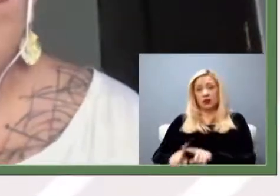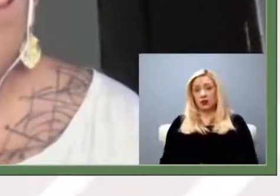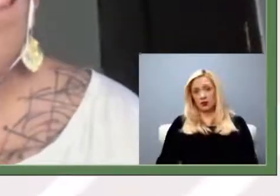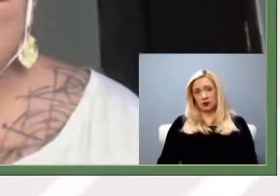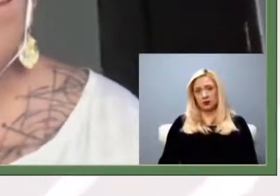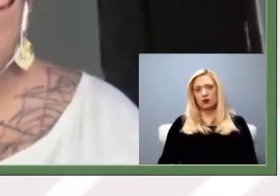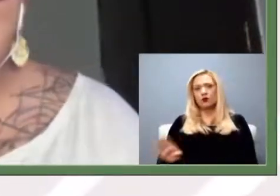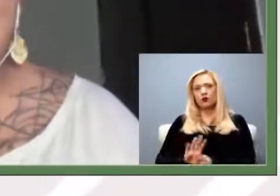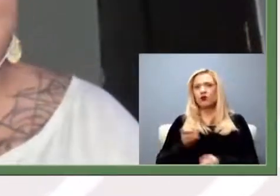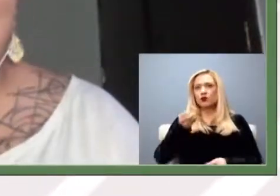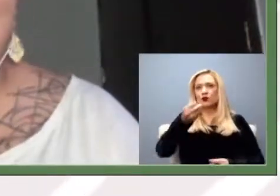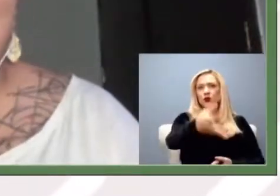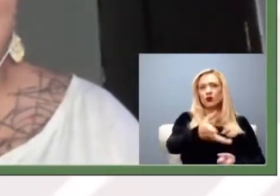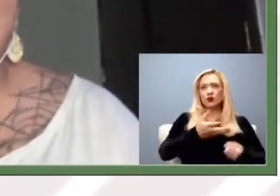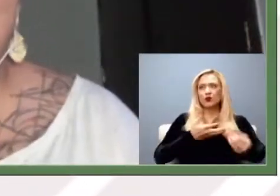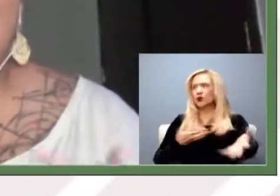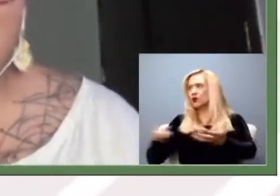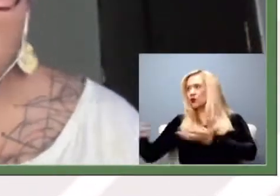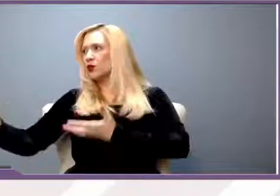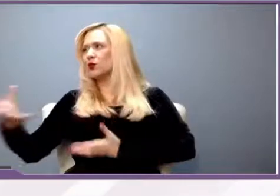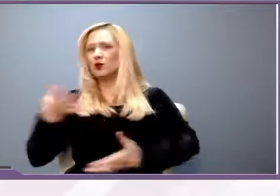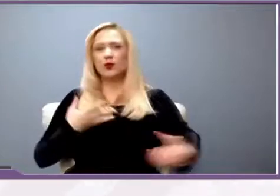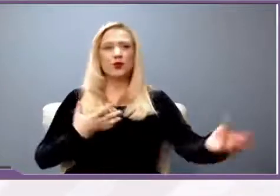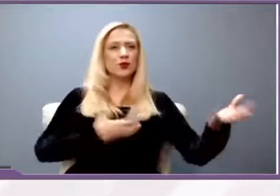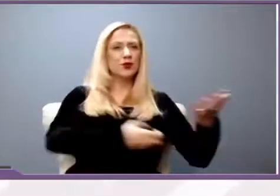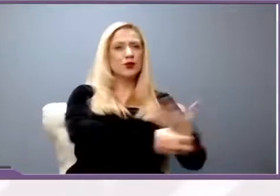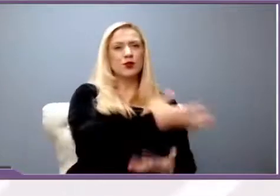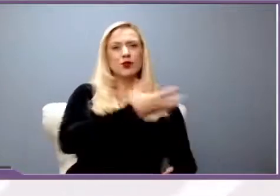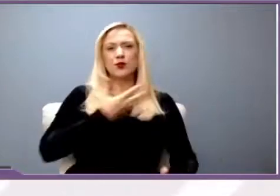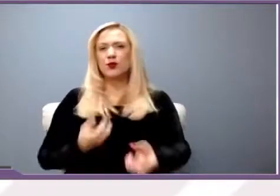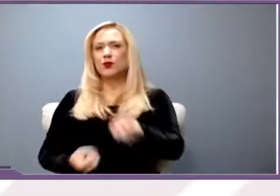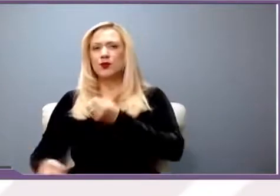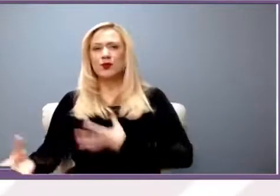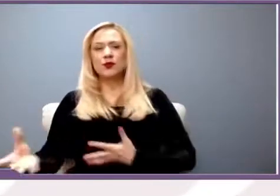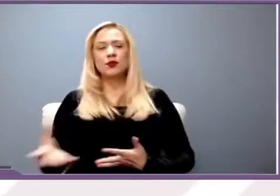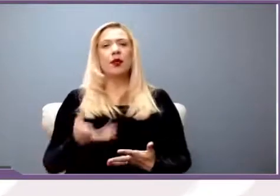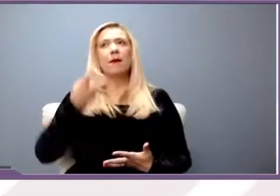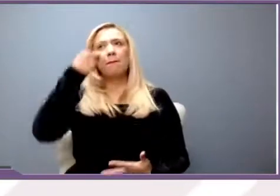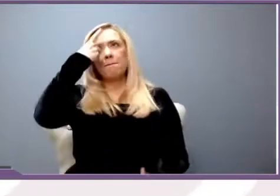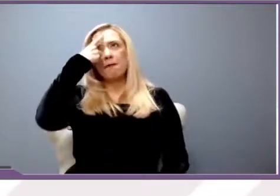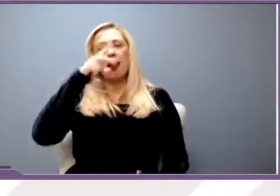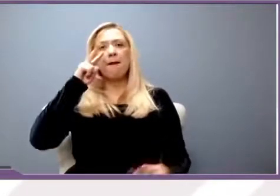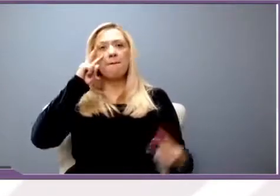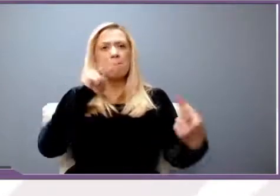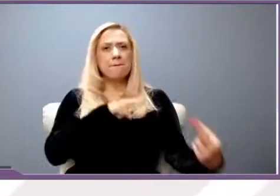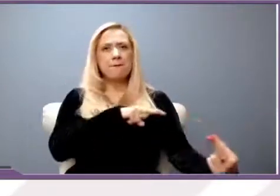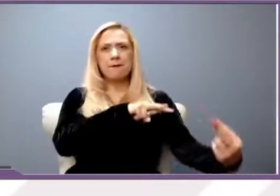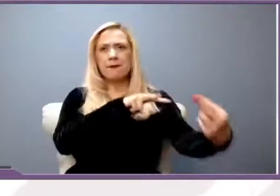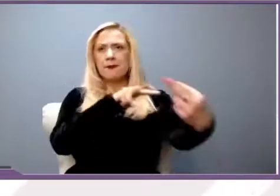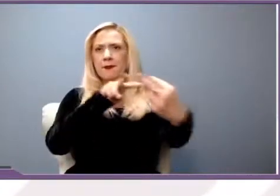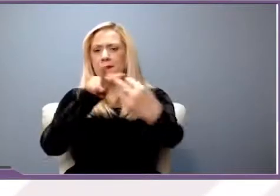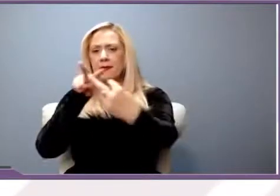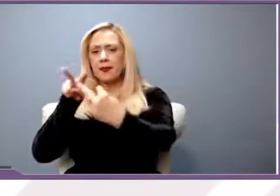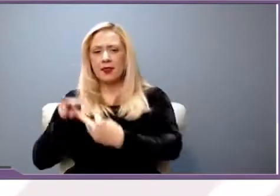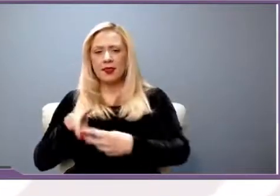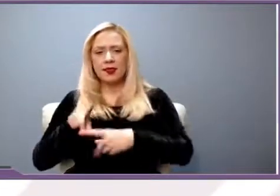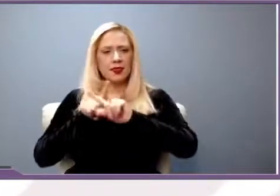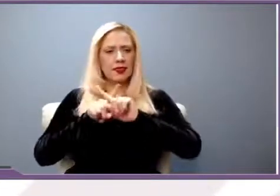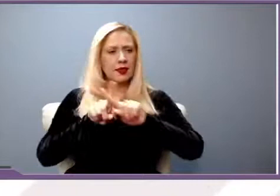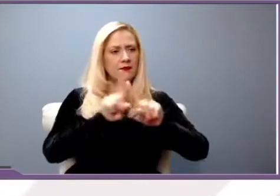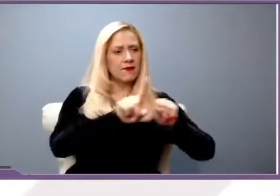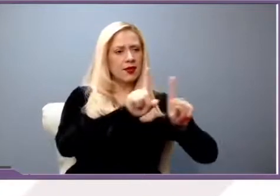que alimentándonos, ¿no? Nutriéndonos en el sentido de mirarnos primeramente diversas, no como